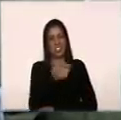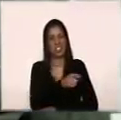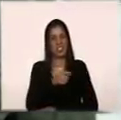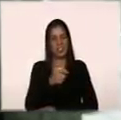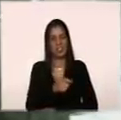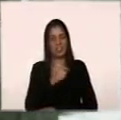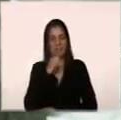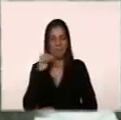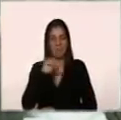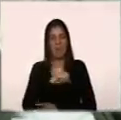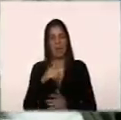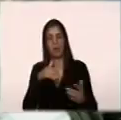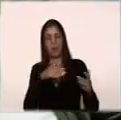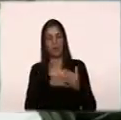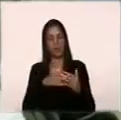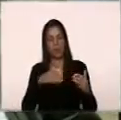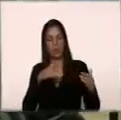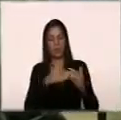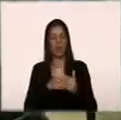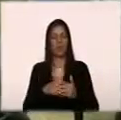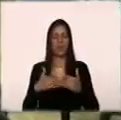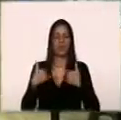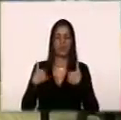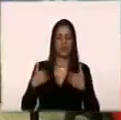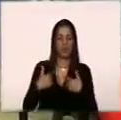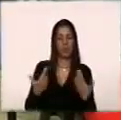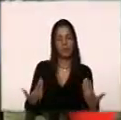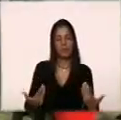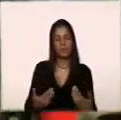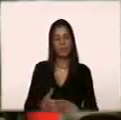salvaje ataque al que se nos sometía.